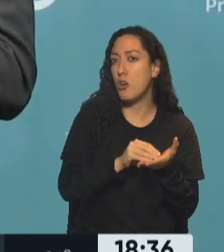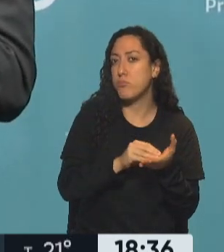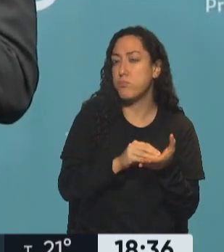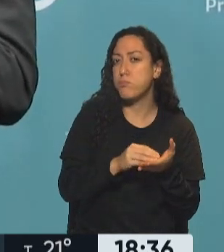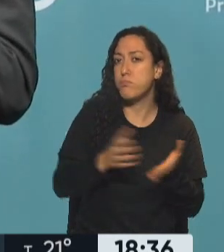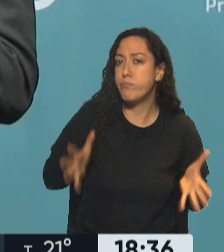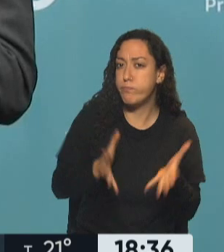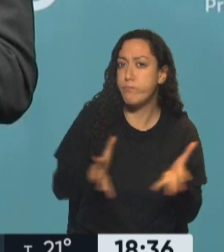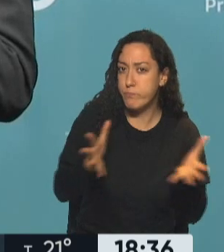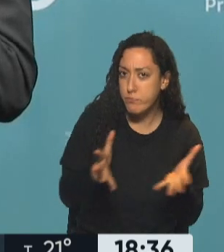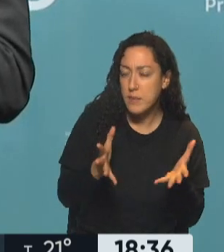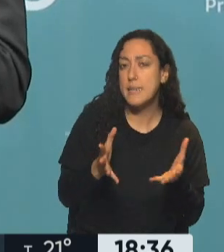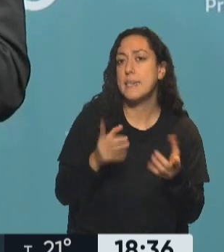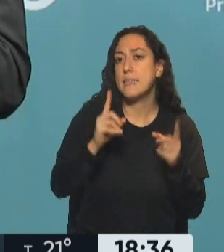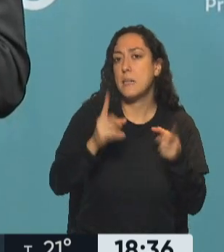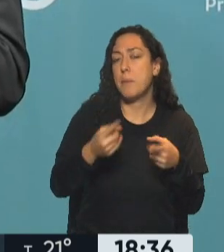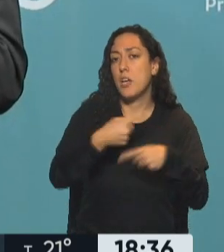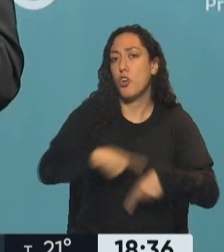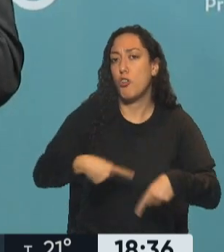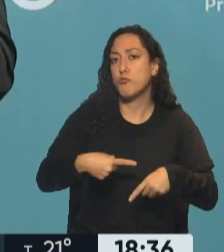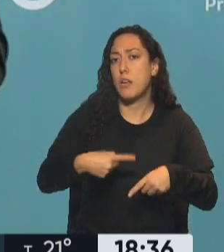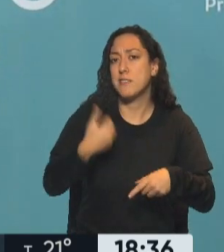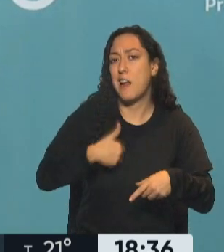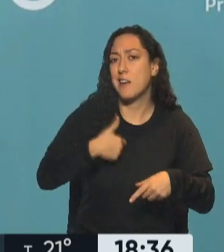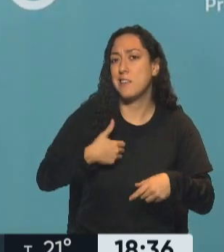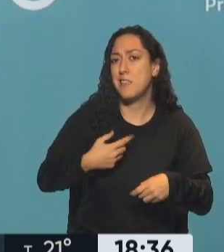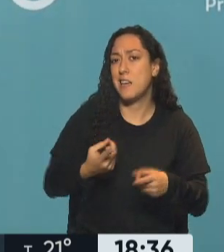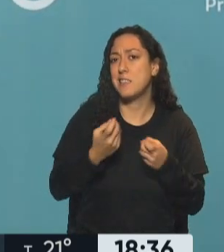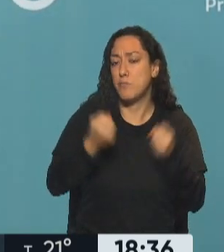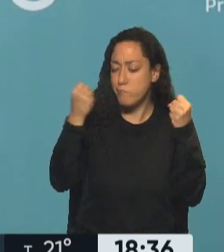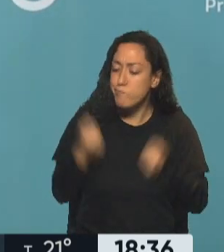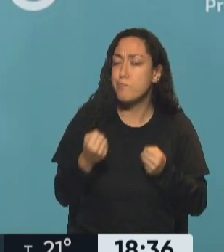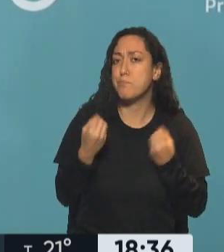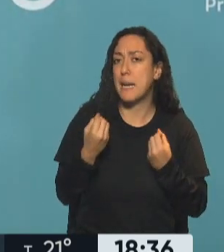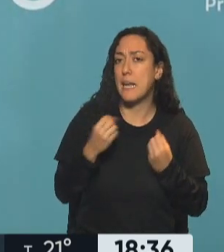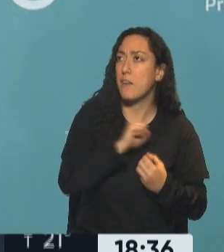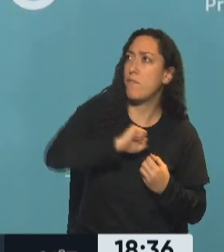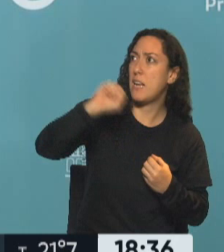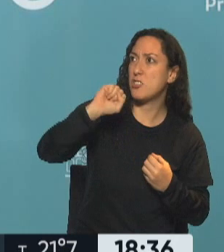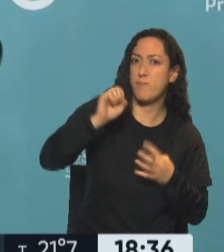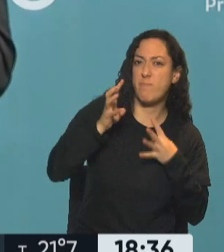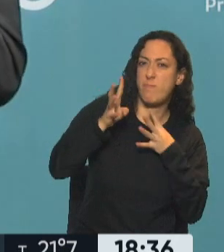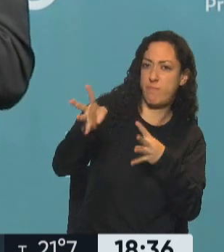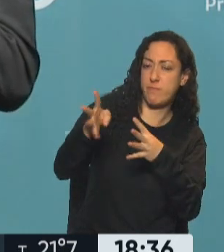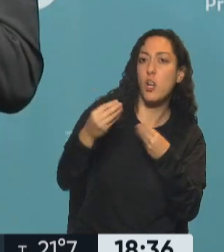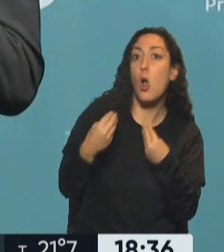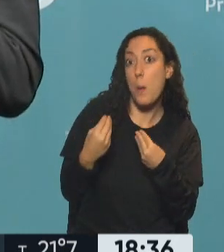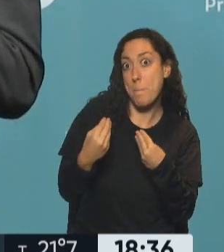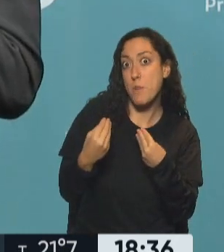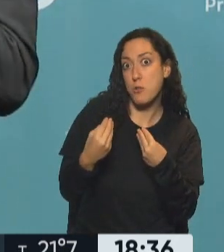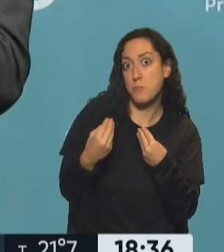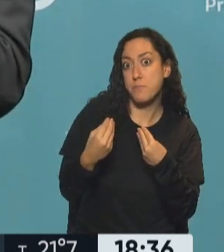construir las anclas que la Argentina necesita para atacar la problemática de la inflación, es necesario